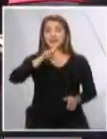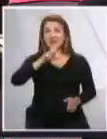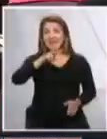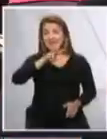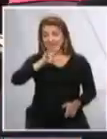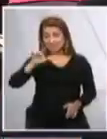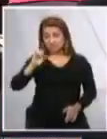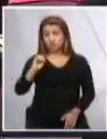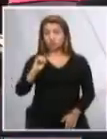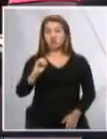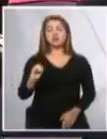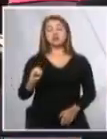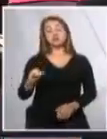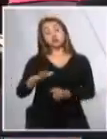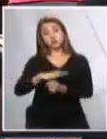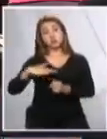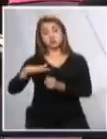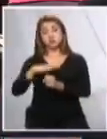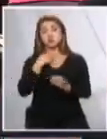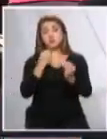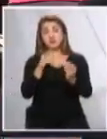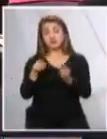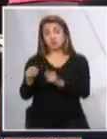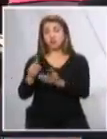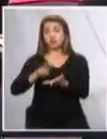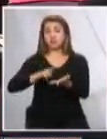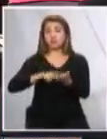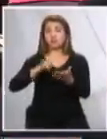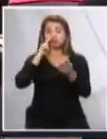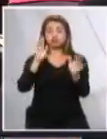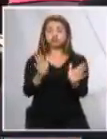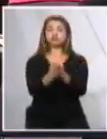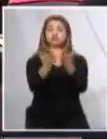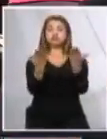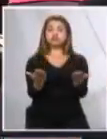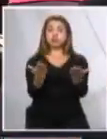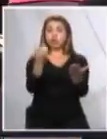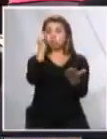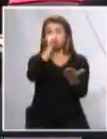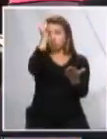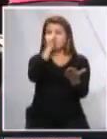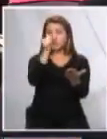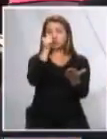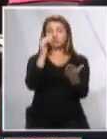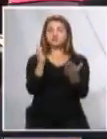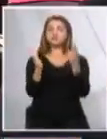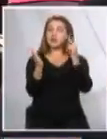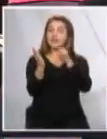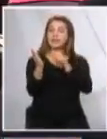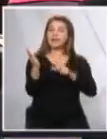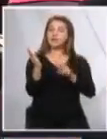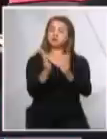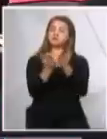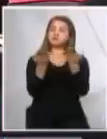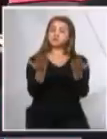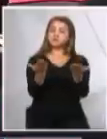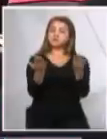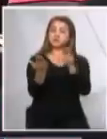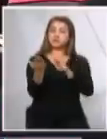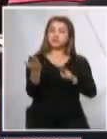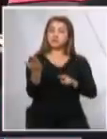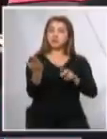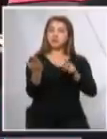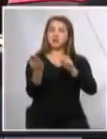las circunstancias que esté pasando. La verdad que cuando yo abro el diario el domingo y veo a viejos, no quiero usar la